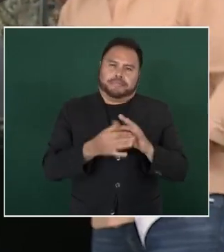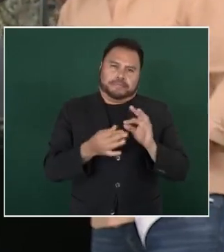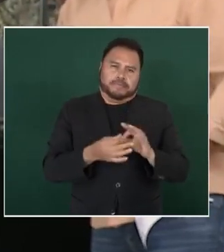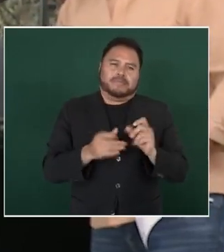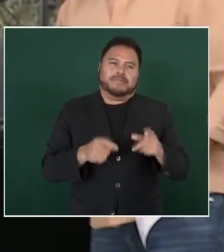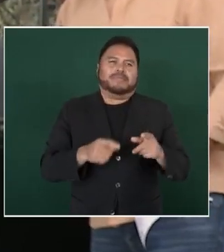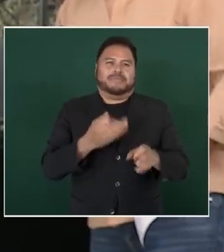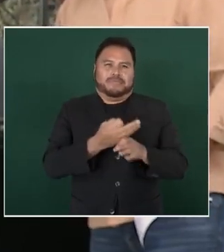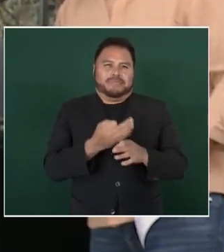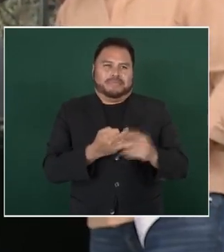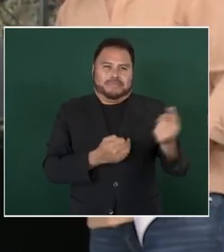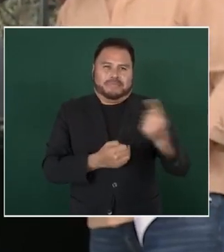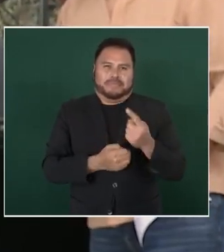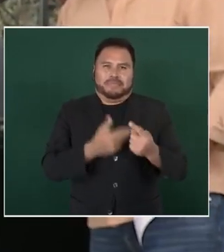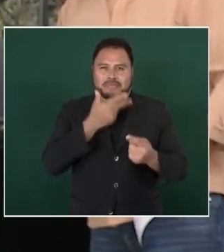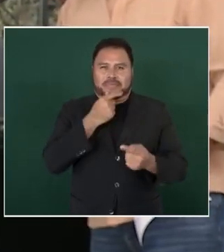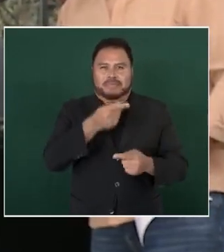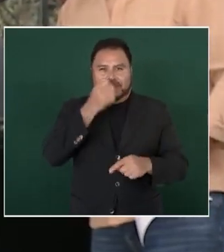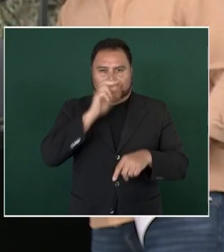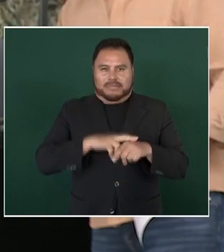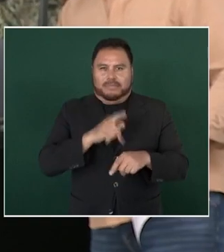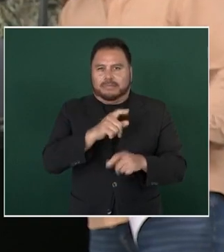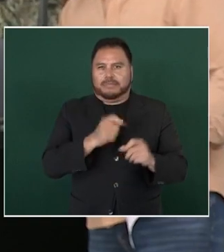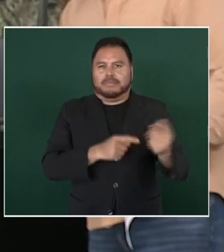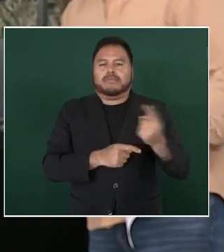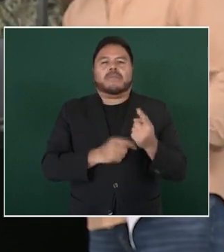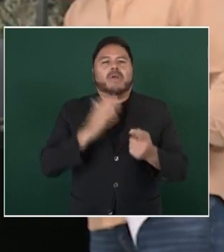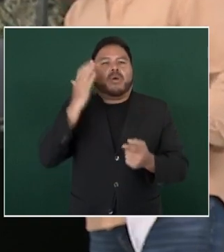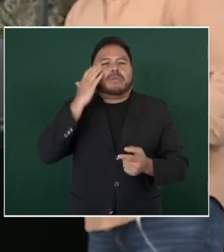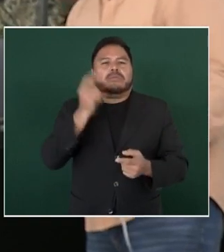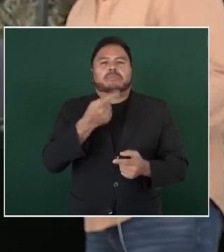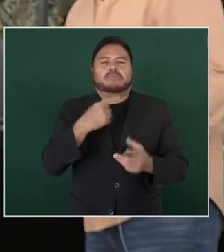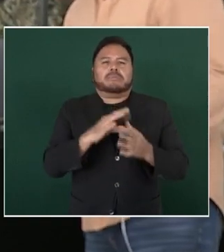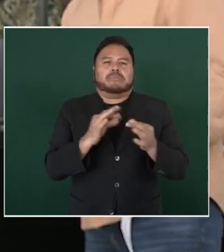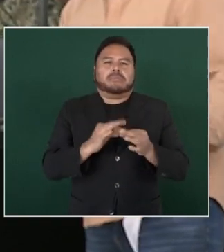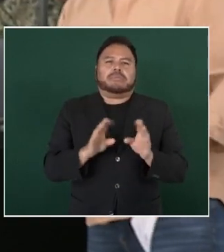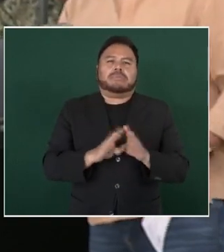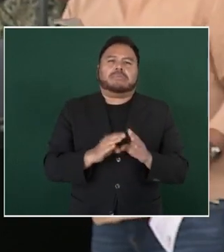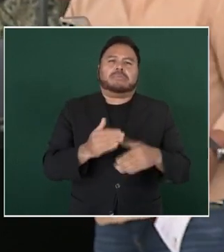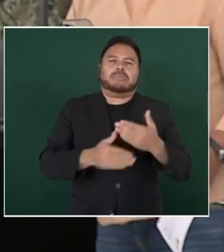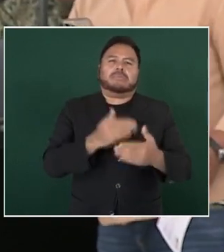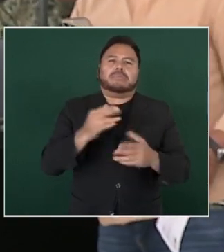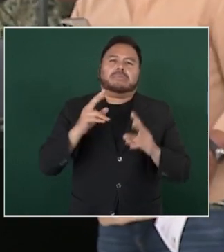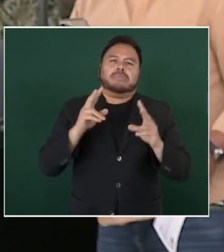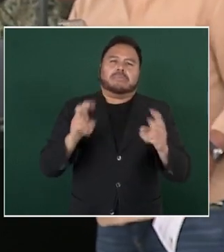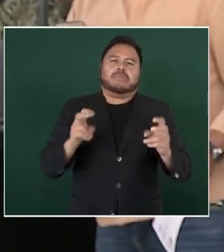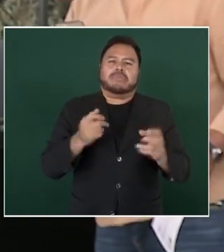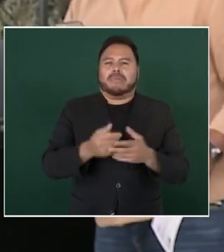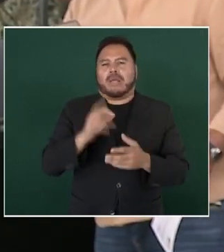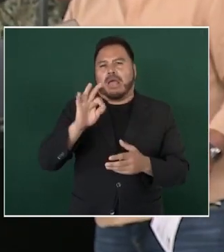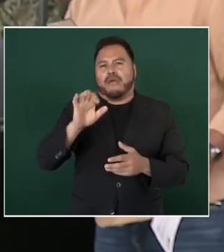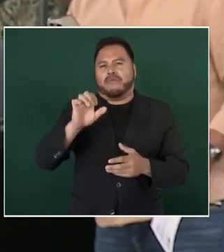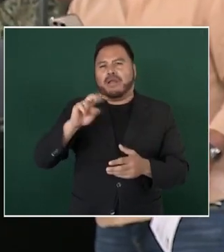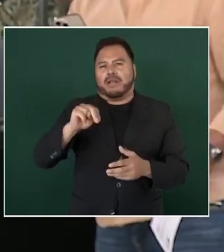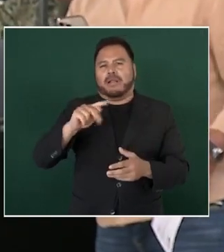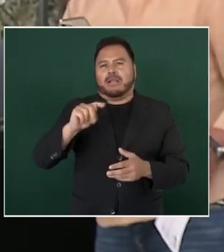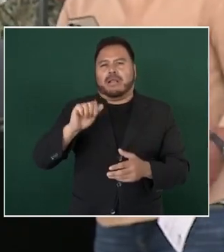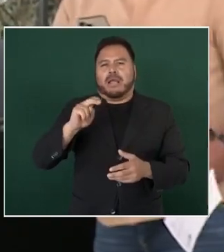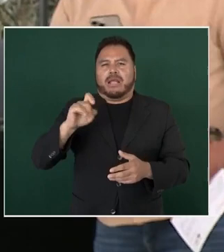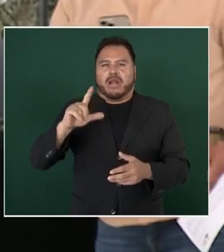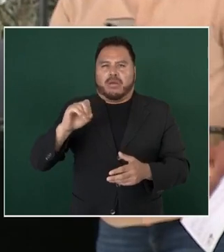la presencia del almirante secretario, conocer cómo va el estatus de los decomisos de fentanilo,